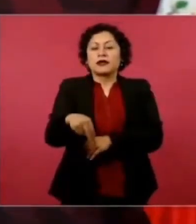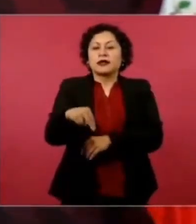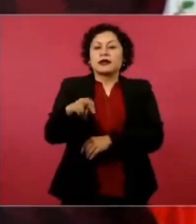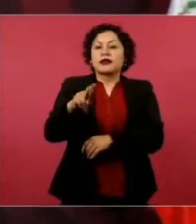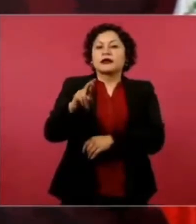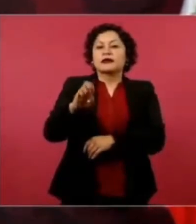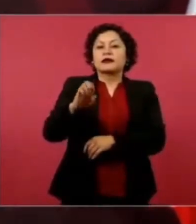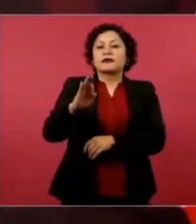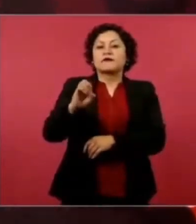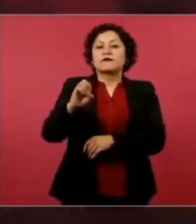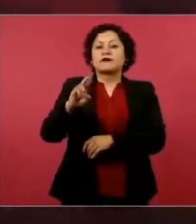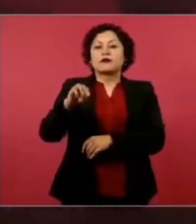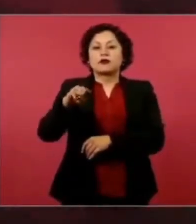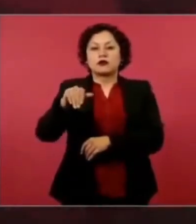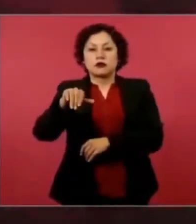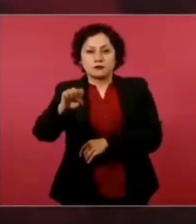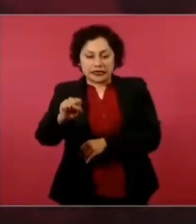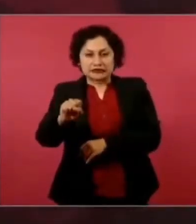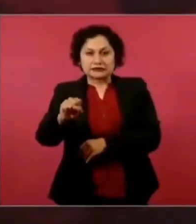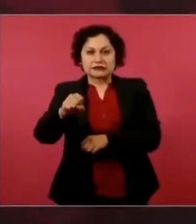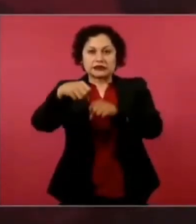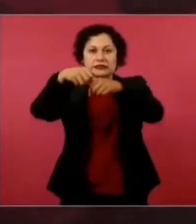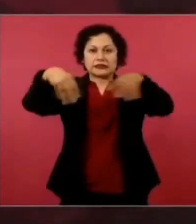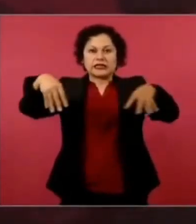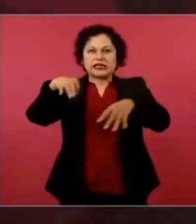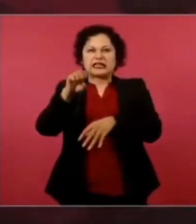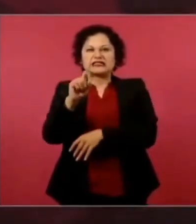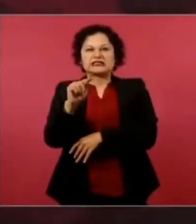estaba en la agenda combatir la corrupción.